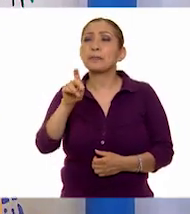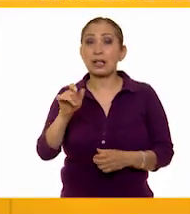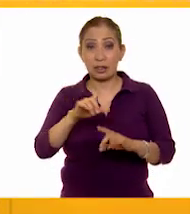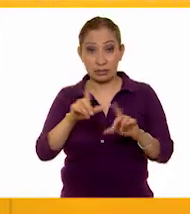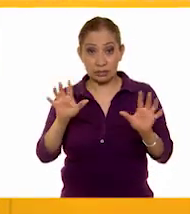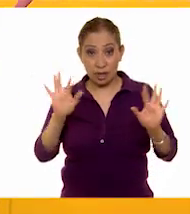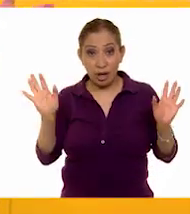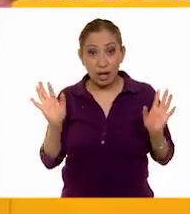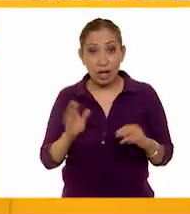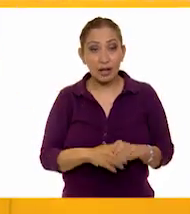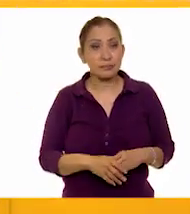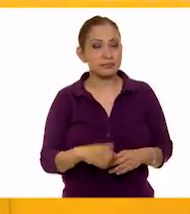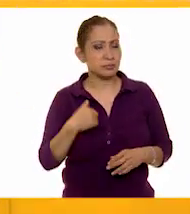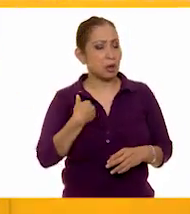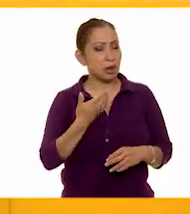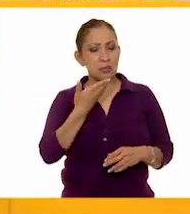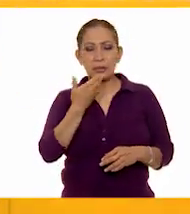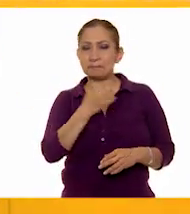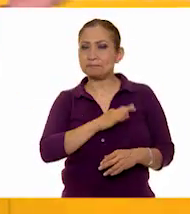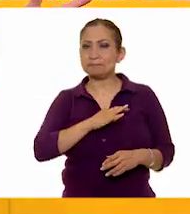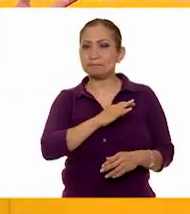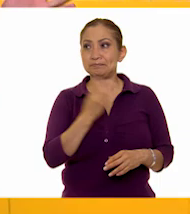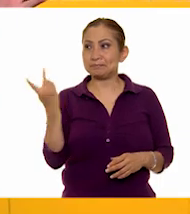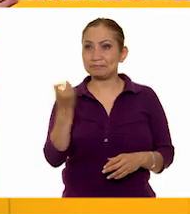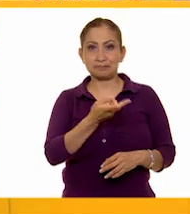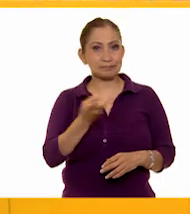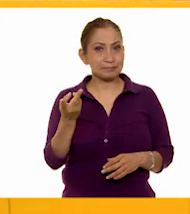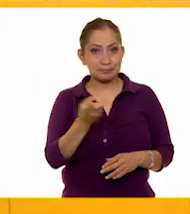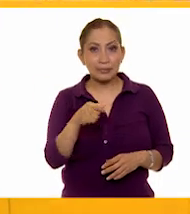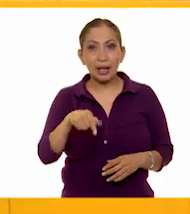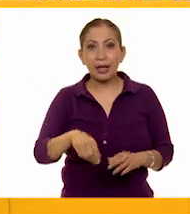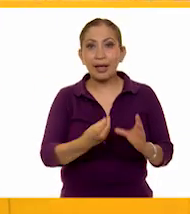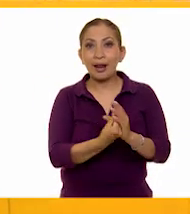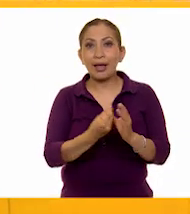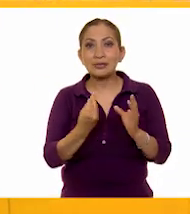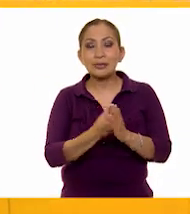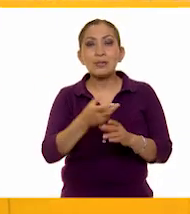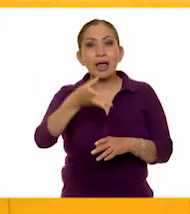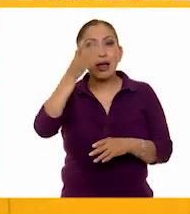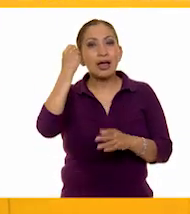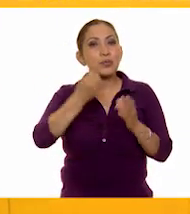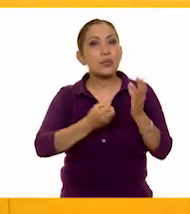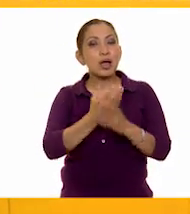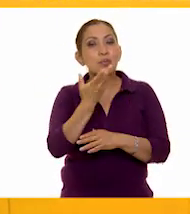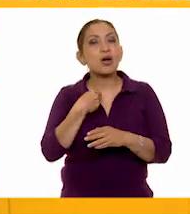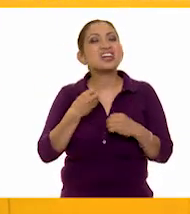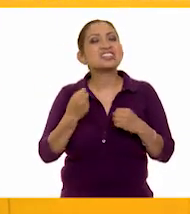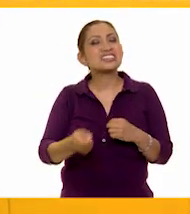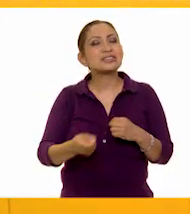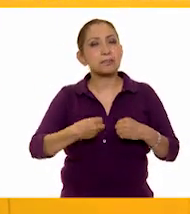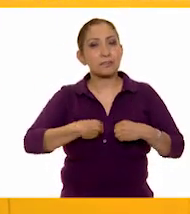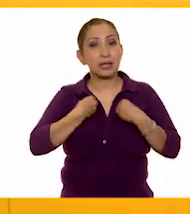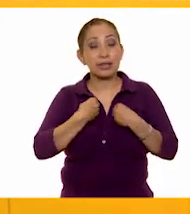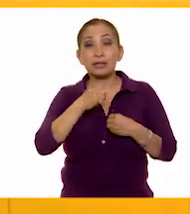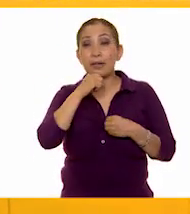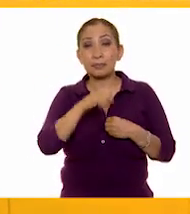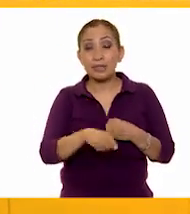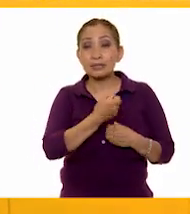listo para esta clase? Sí, yo estoy muy feliz de tenerlos aquí nuevamente en nuestro salón para aprender cosas nuevas sobre la vida y la